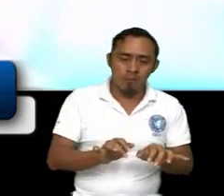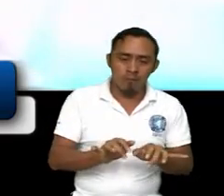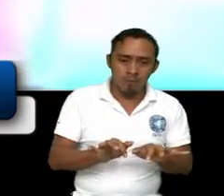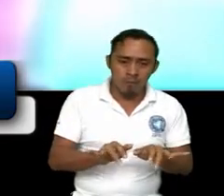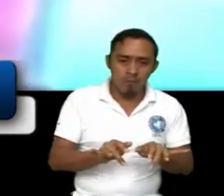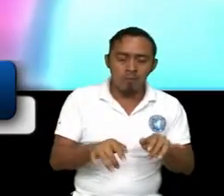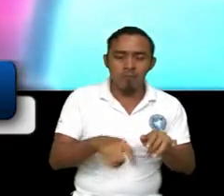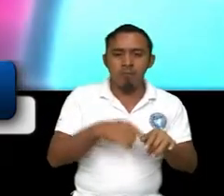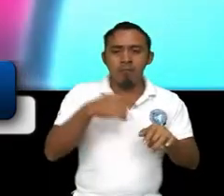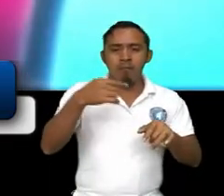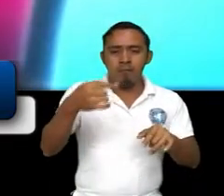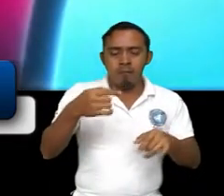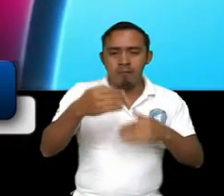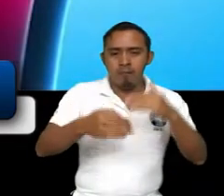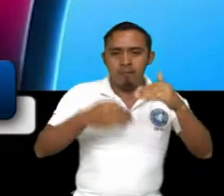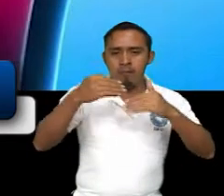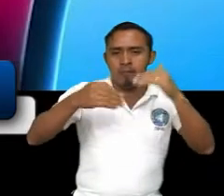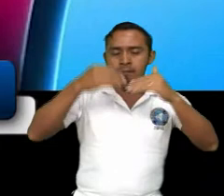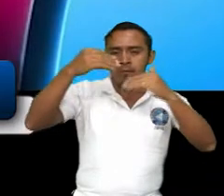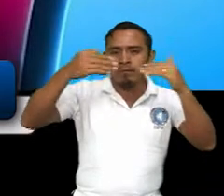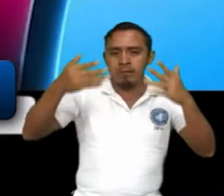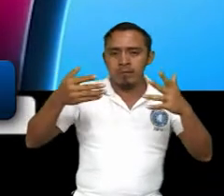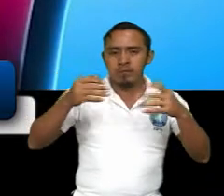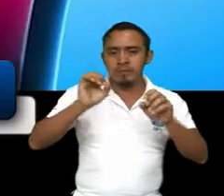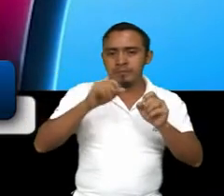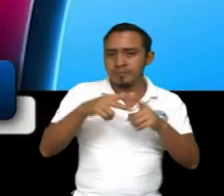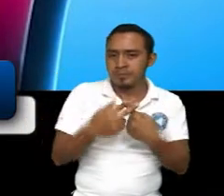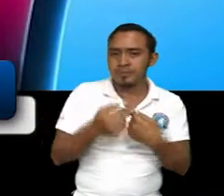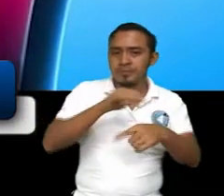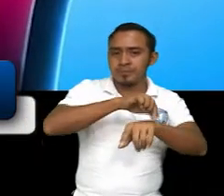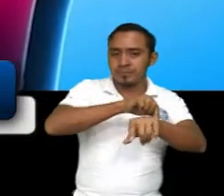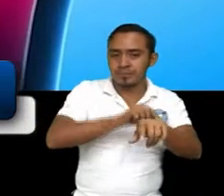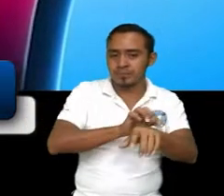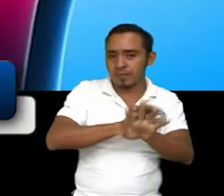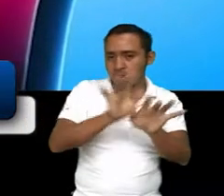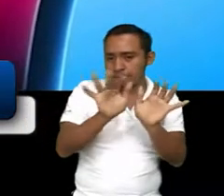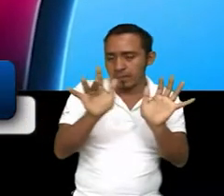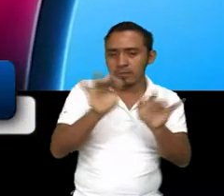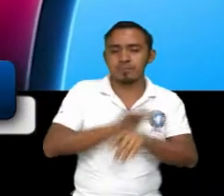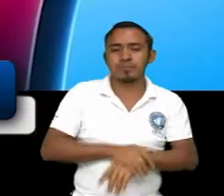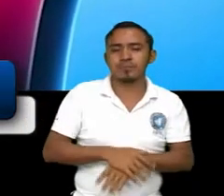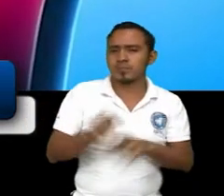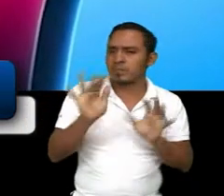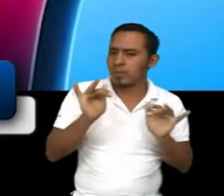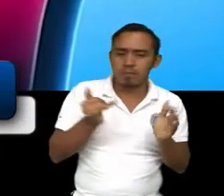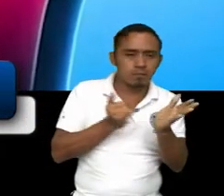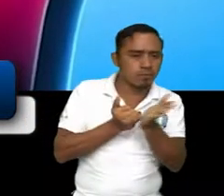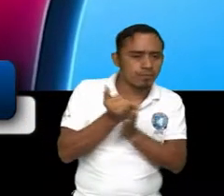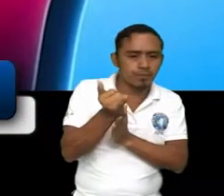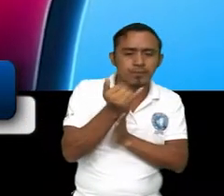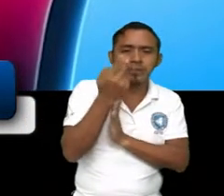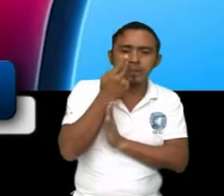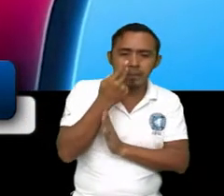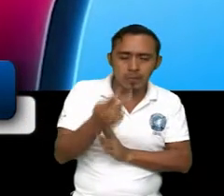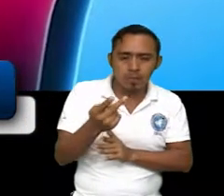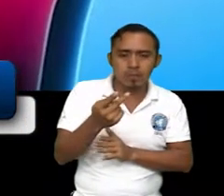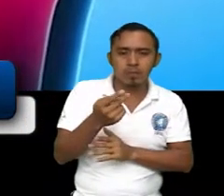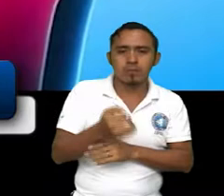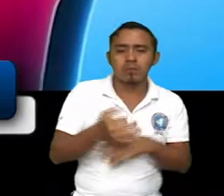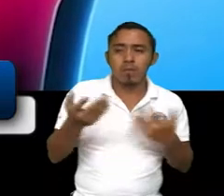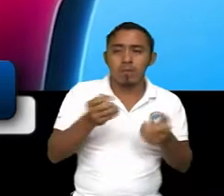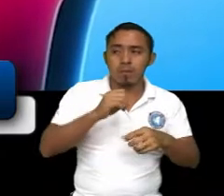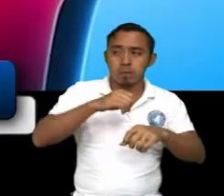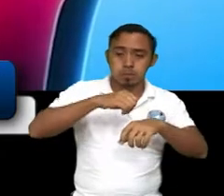puede ser ascendente incluso o iniciar con las manos en la actualidad muchas investigaciones han visto de que este es un proceso inflamatorio